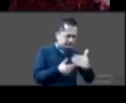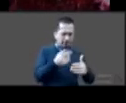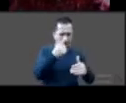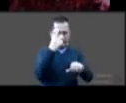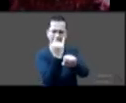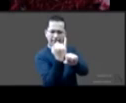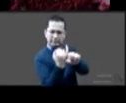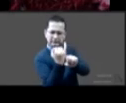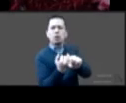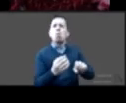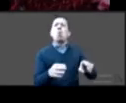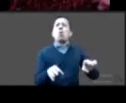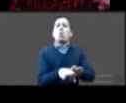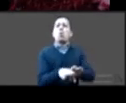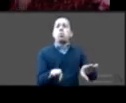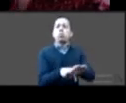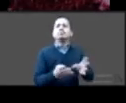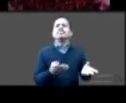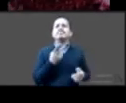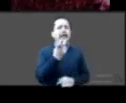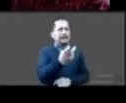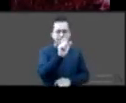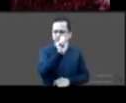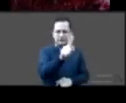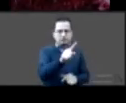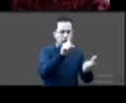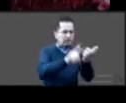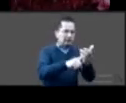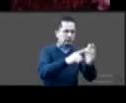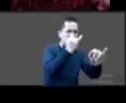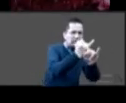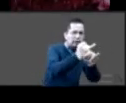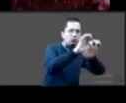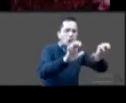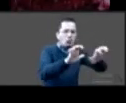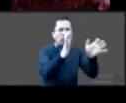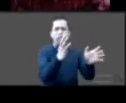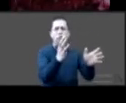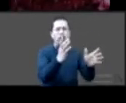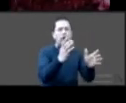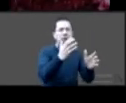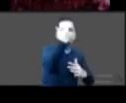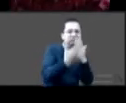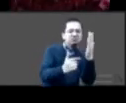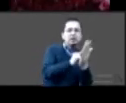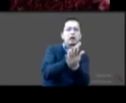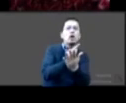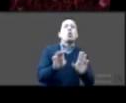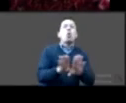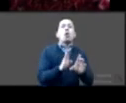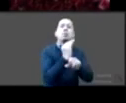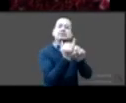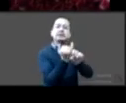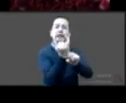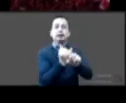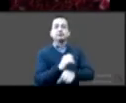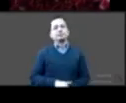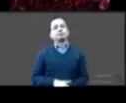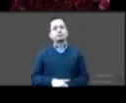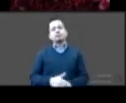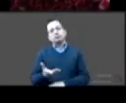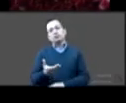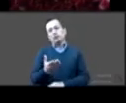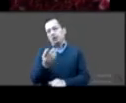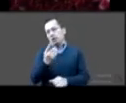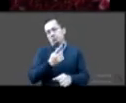este tipo de delitos cometidos a través de medios electrónicos? Uno, obviamente, es el desarrollo de